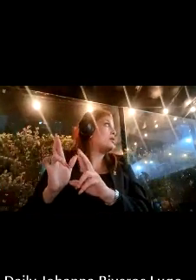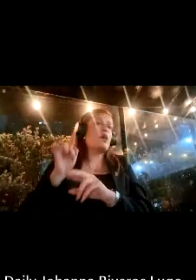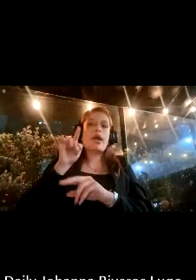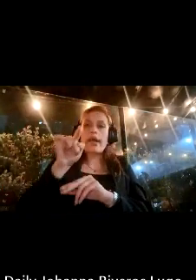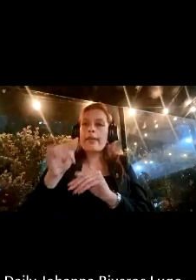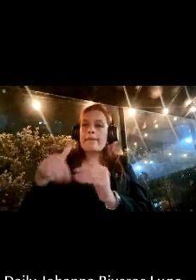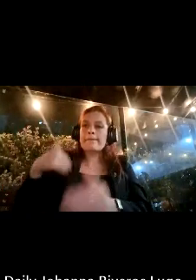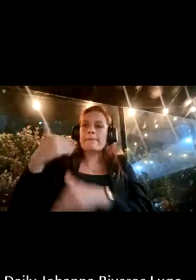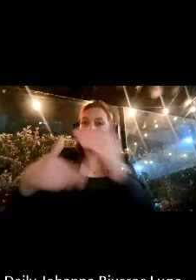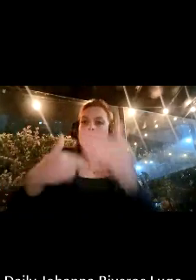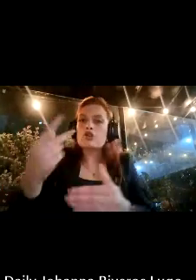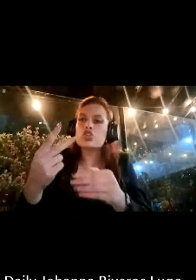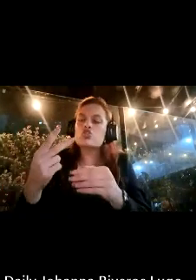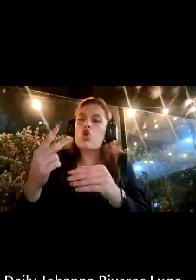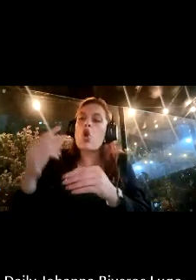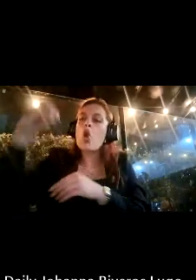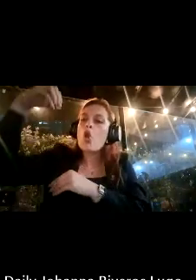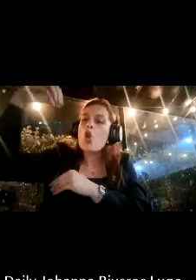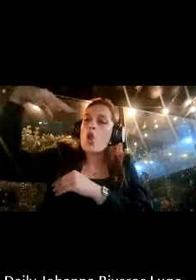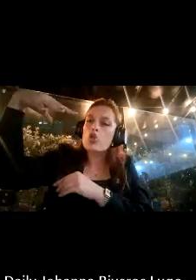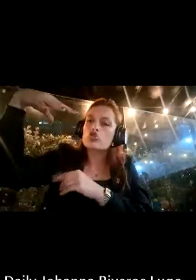luz?